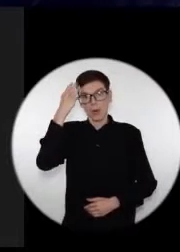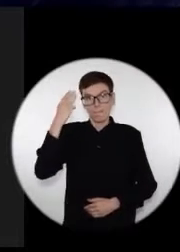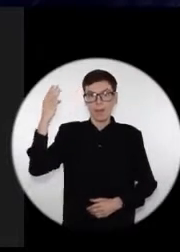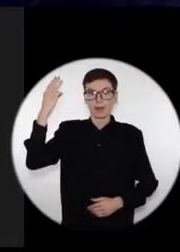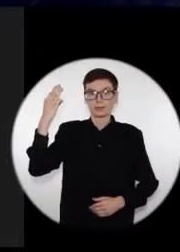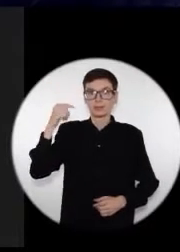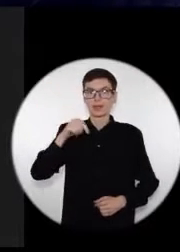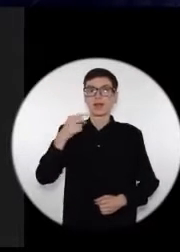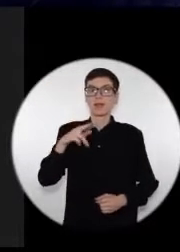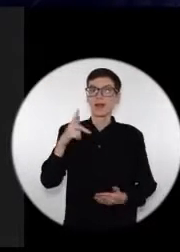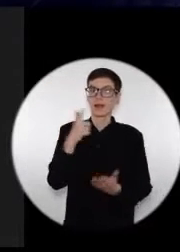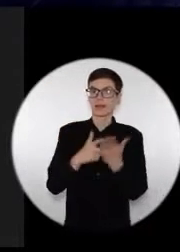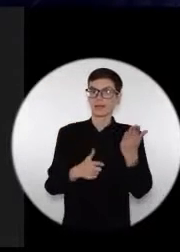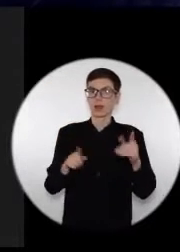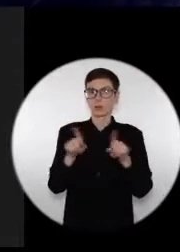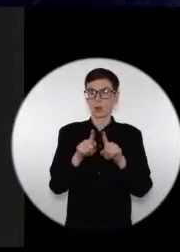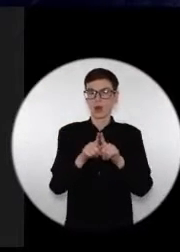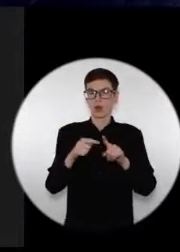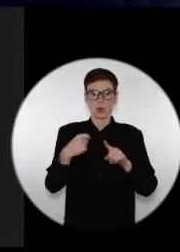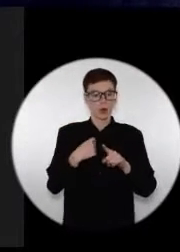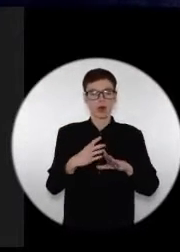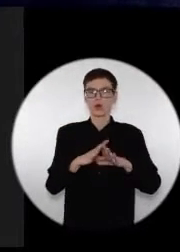magíster y doctorado en literatura fue